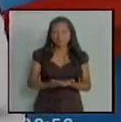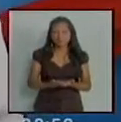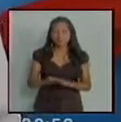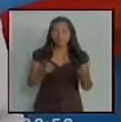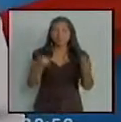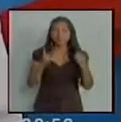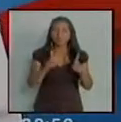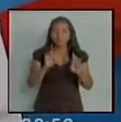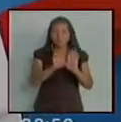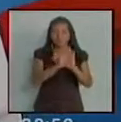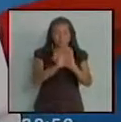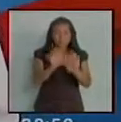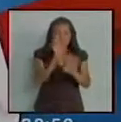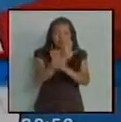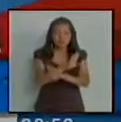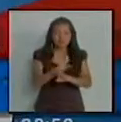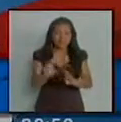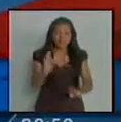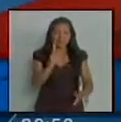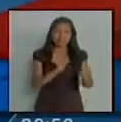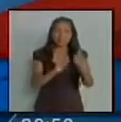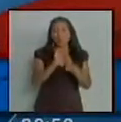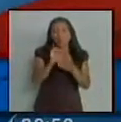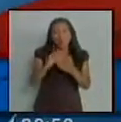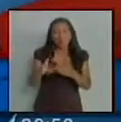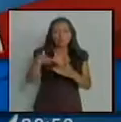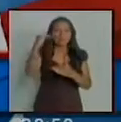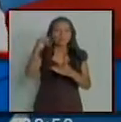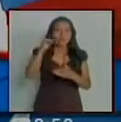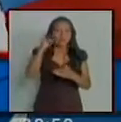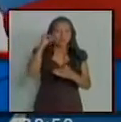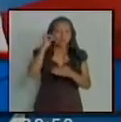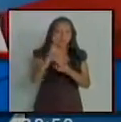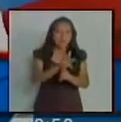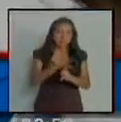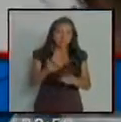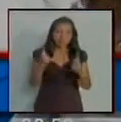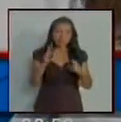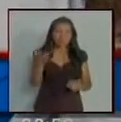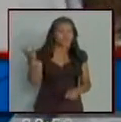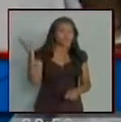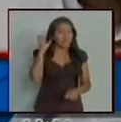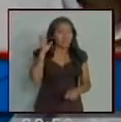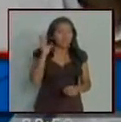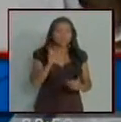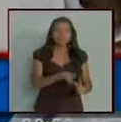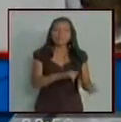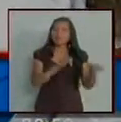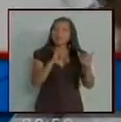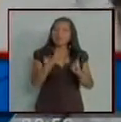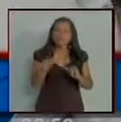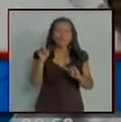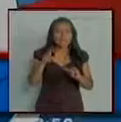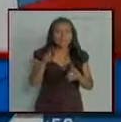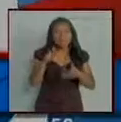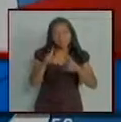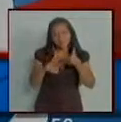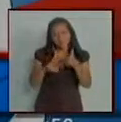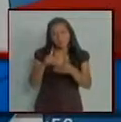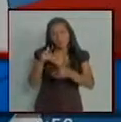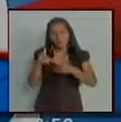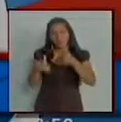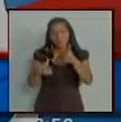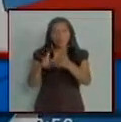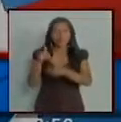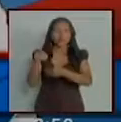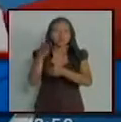así, estos niños o estas personas que han sido implantadas, o sea, de igual manera necesitan el mismo seguimiento, porque